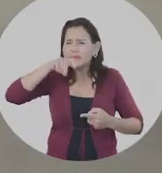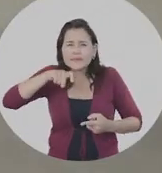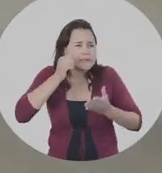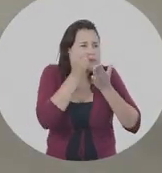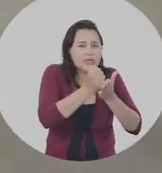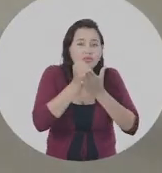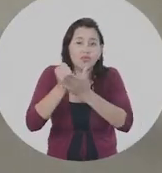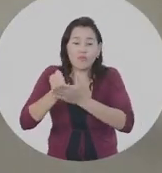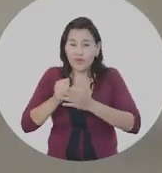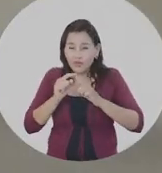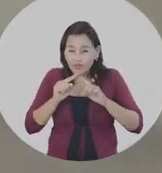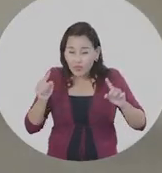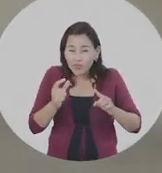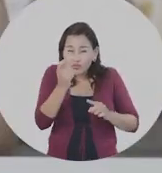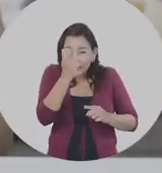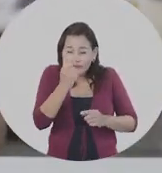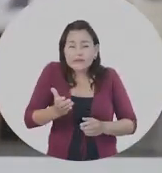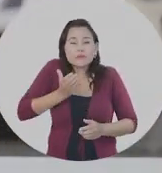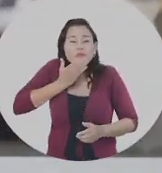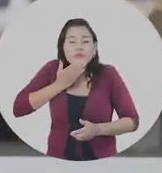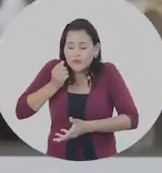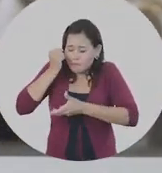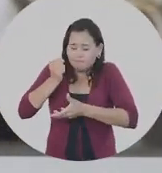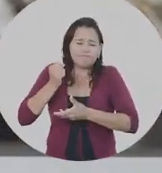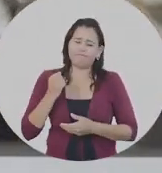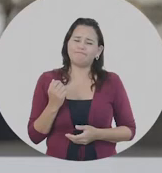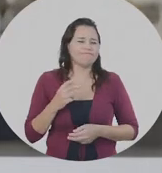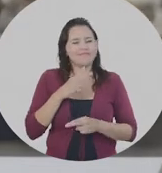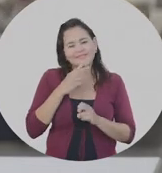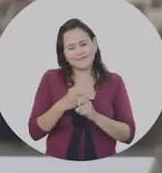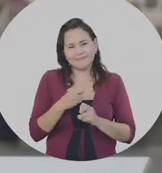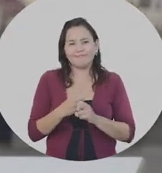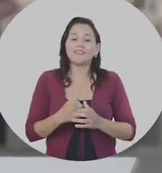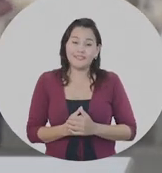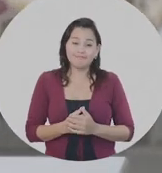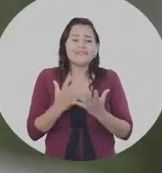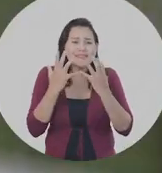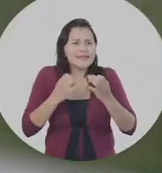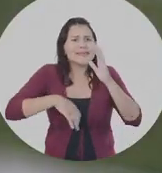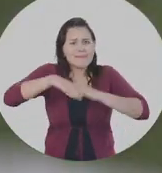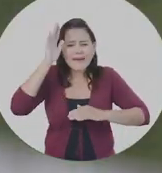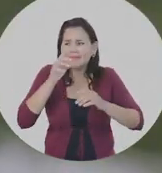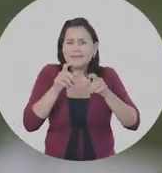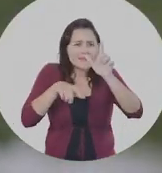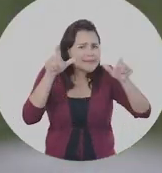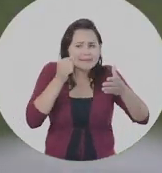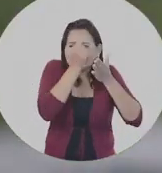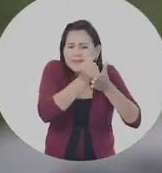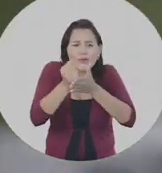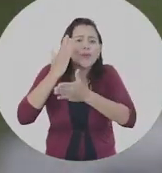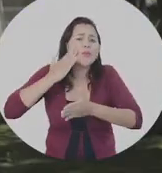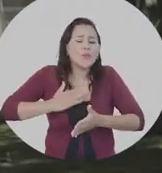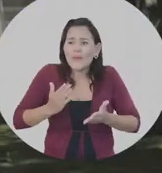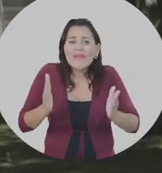solo contamos con recursos para beneficiar un número reducido de aspirantes. Para seguir materializando los sueños